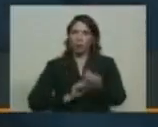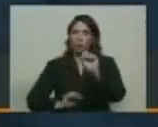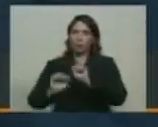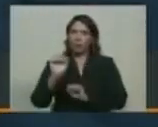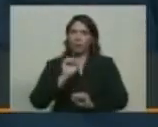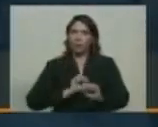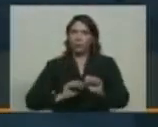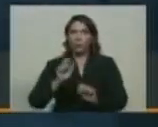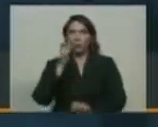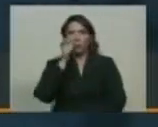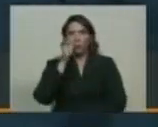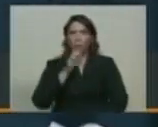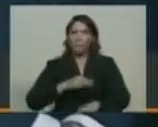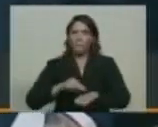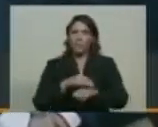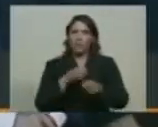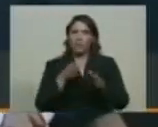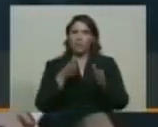ministros, ministras,